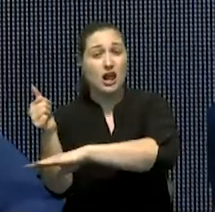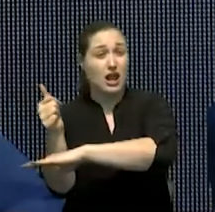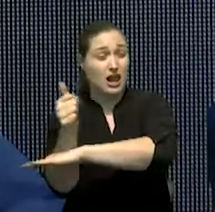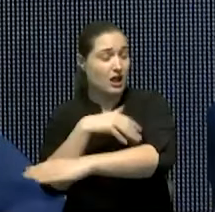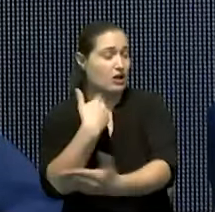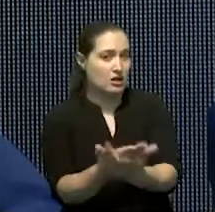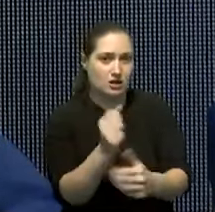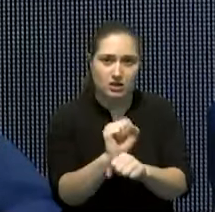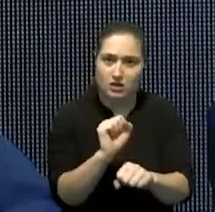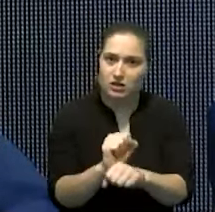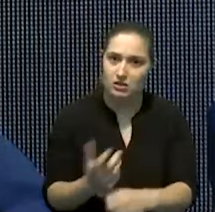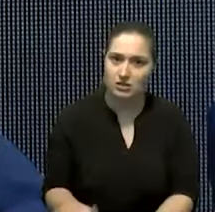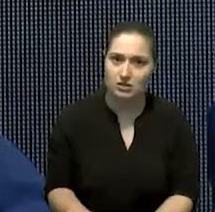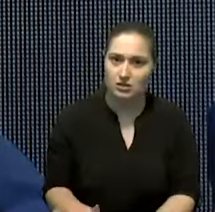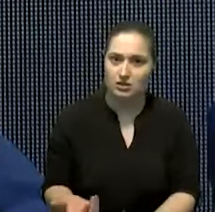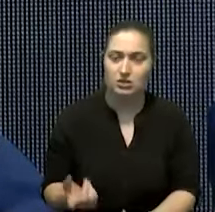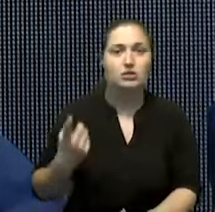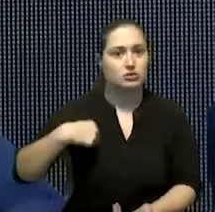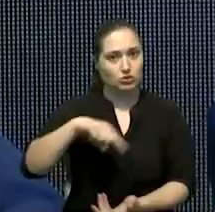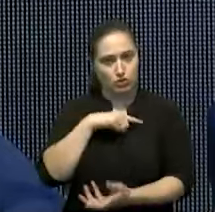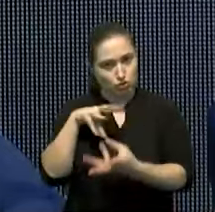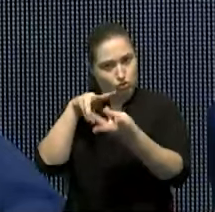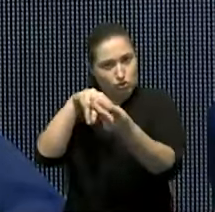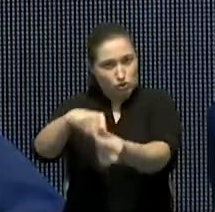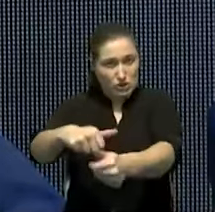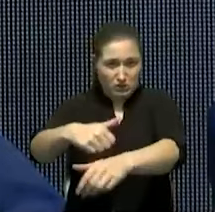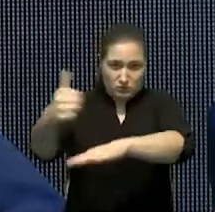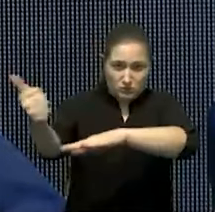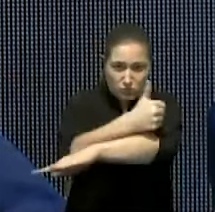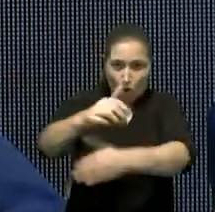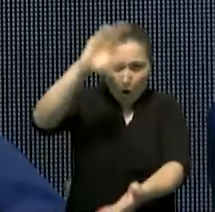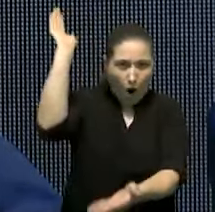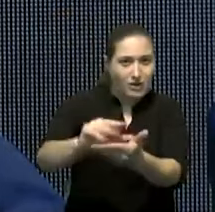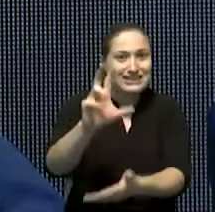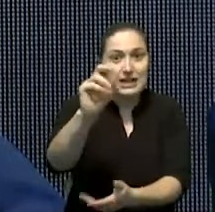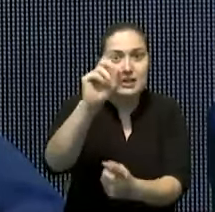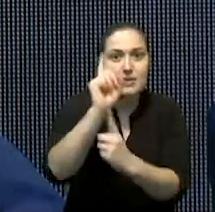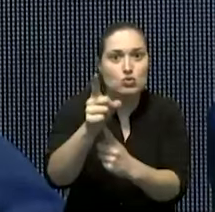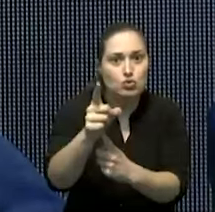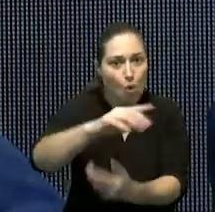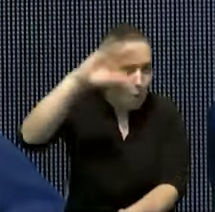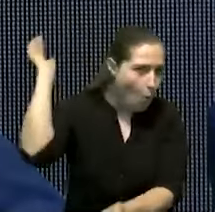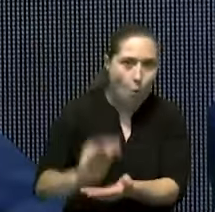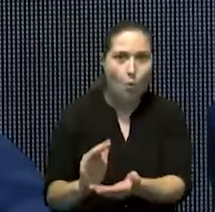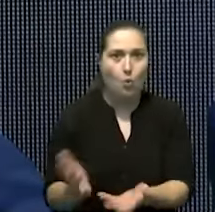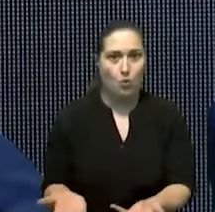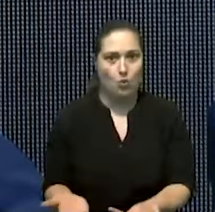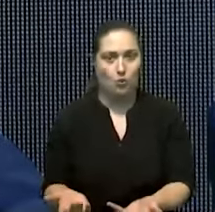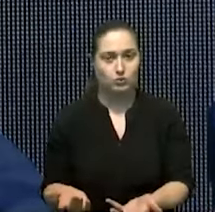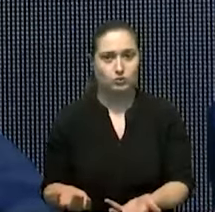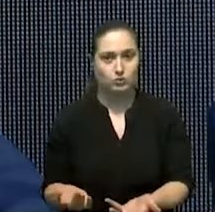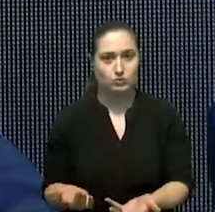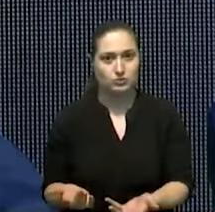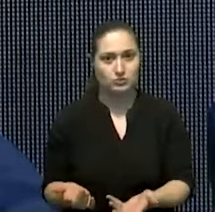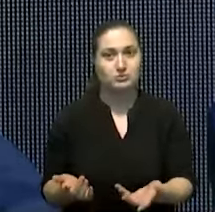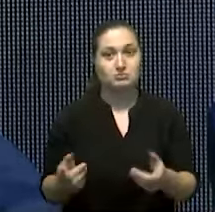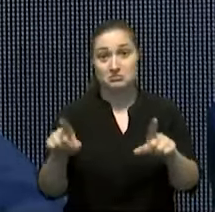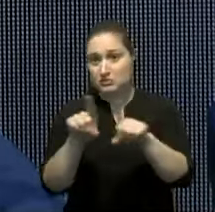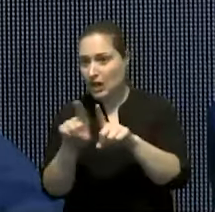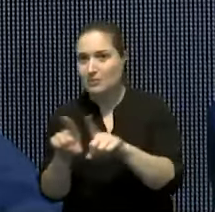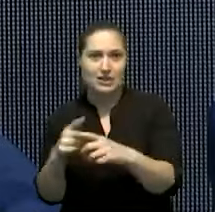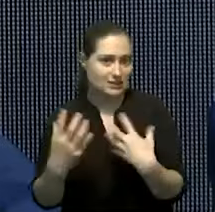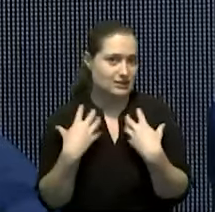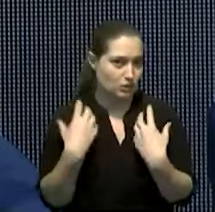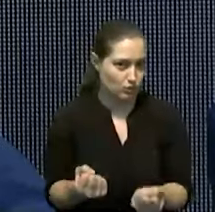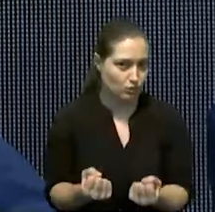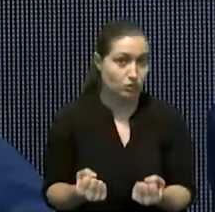con esta inversión eso se va a reducir a 30 minutos lo mismo ocurre con con el tema de salud